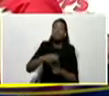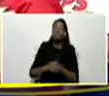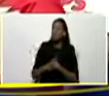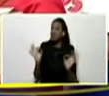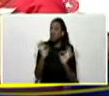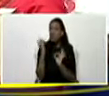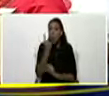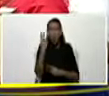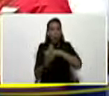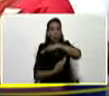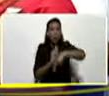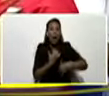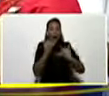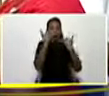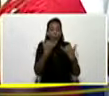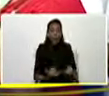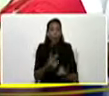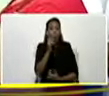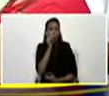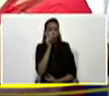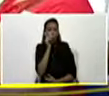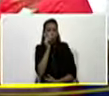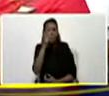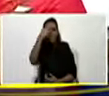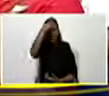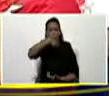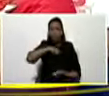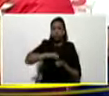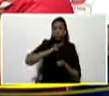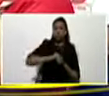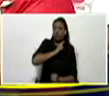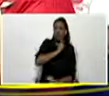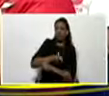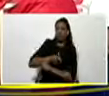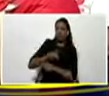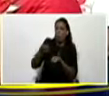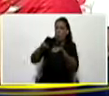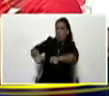Revolución. Y ahora vienen unos señores con su cara bien lavada que pidieron las sanciones.